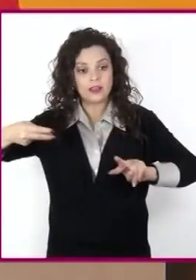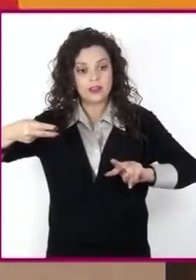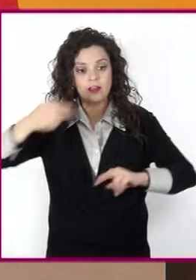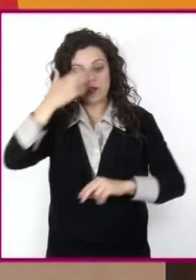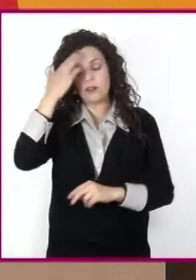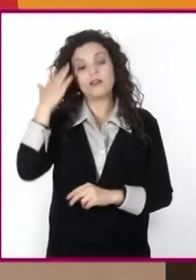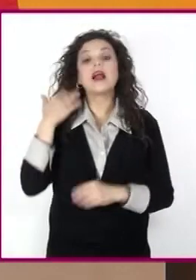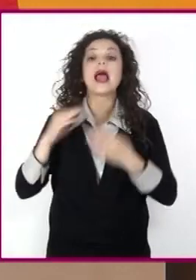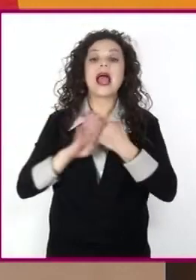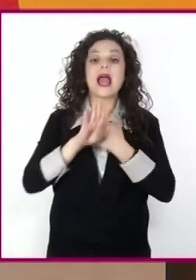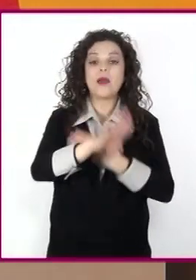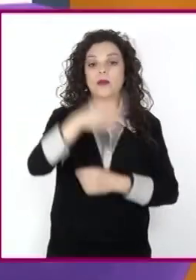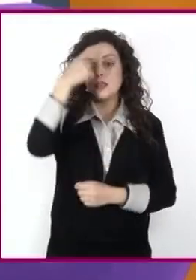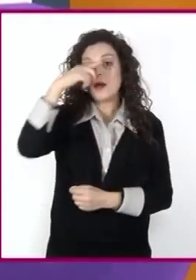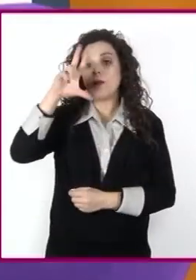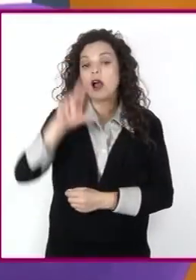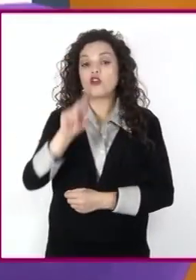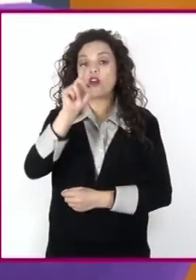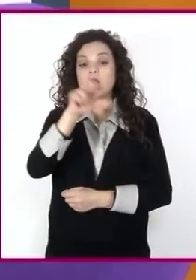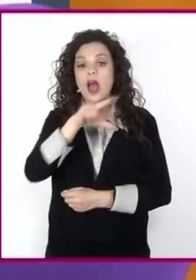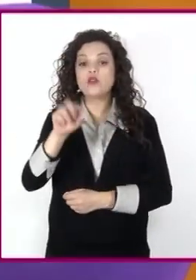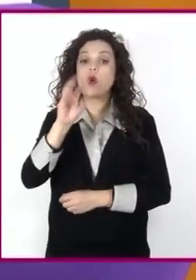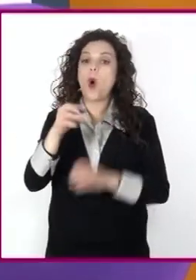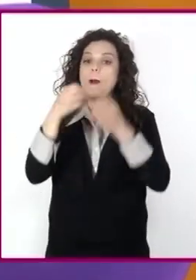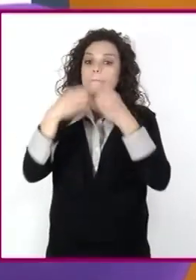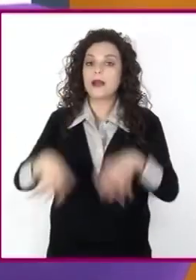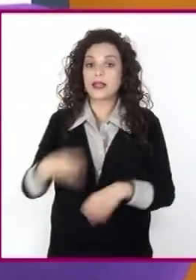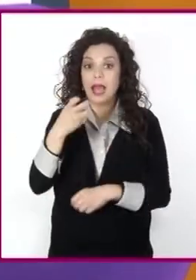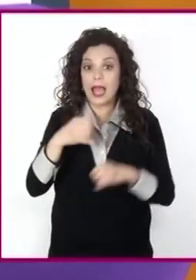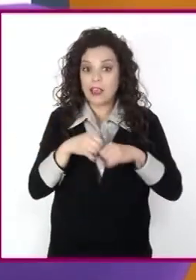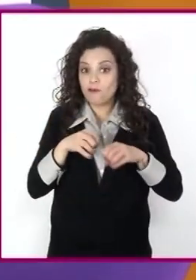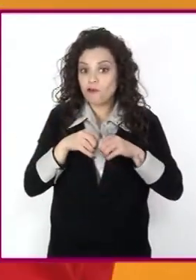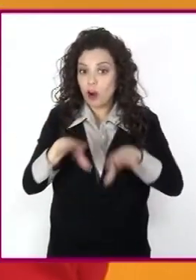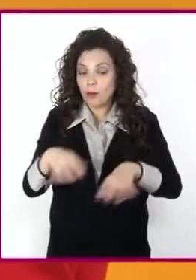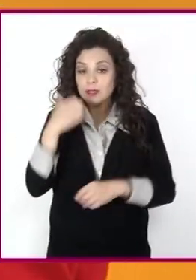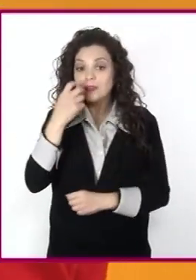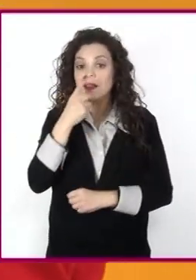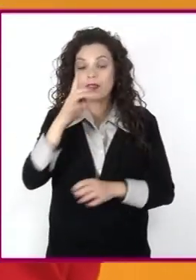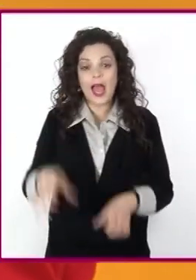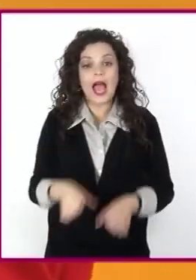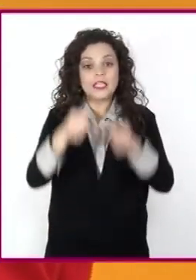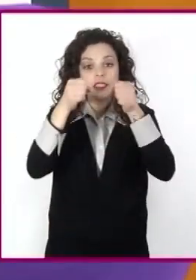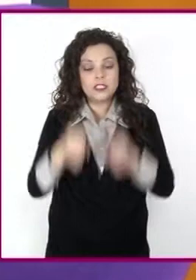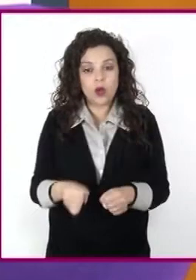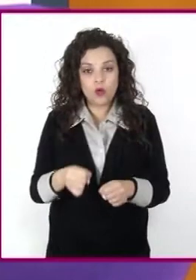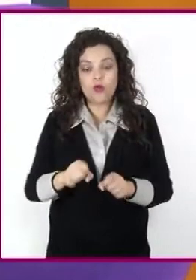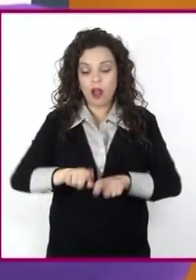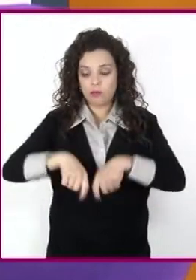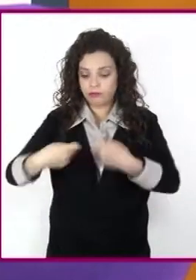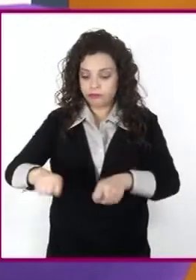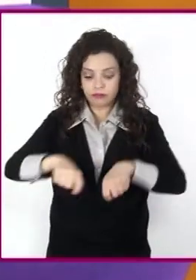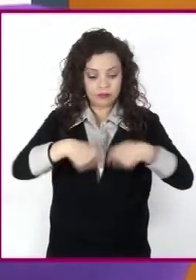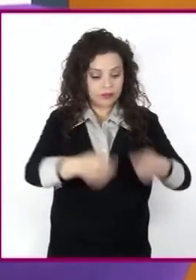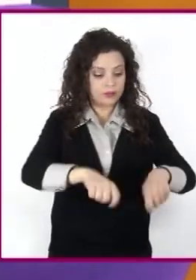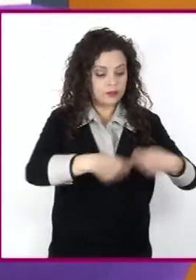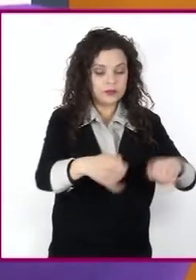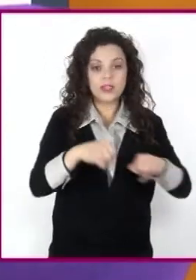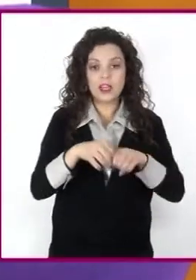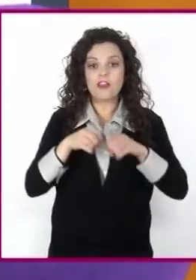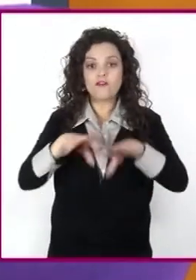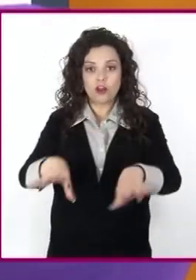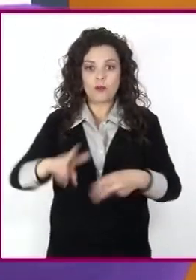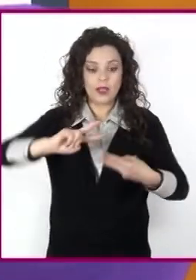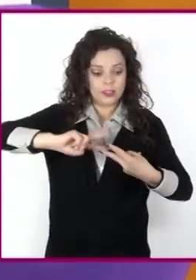se dañe o se extravíe. Es decir, garantizan la transmisión de la información genética almacenada en